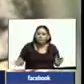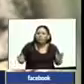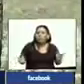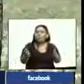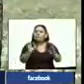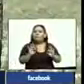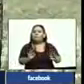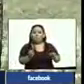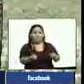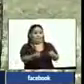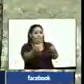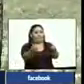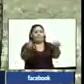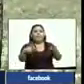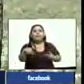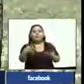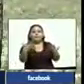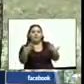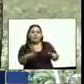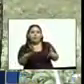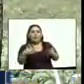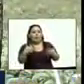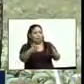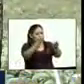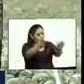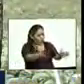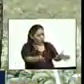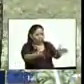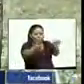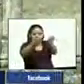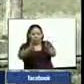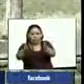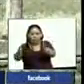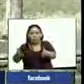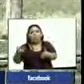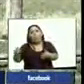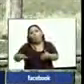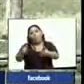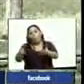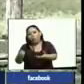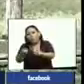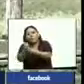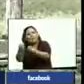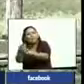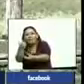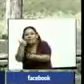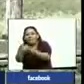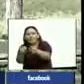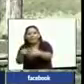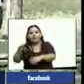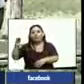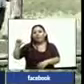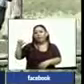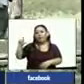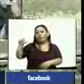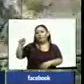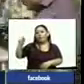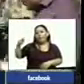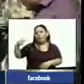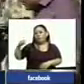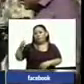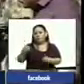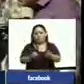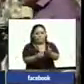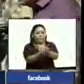más tiene sus propias camas de cultivos y un vivero las plantas de Calanchoy se terminan de